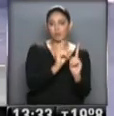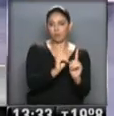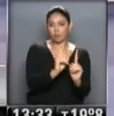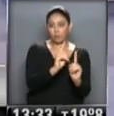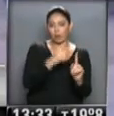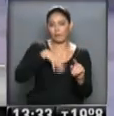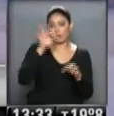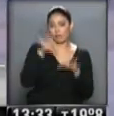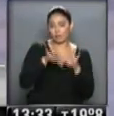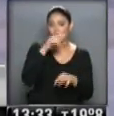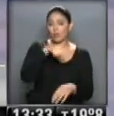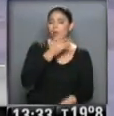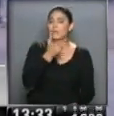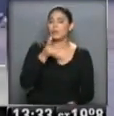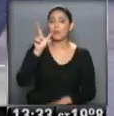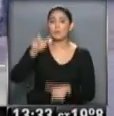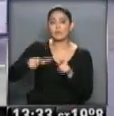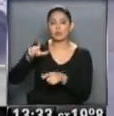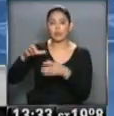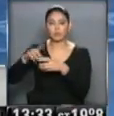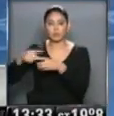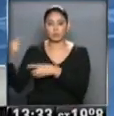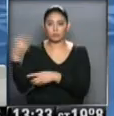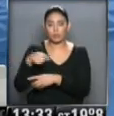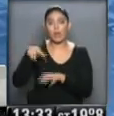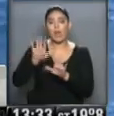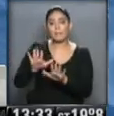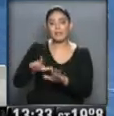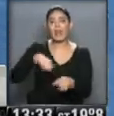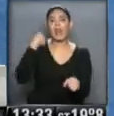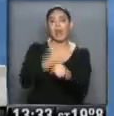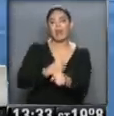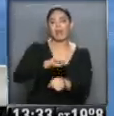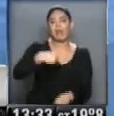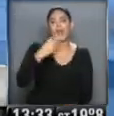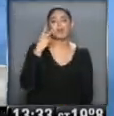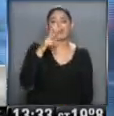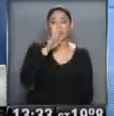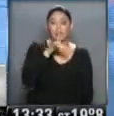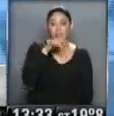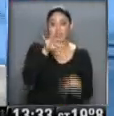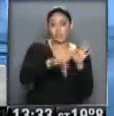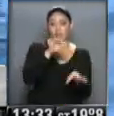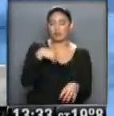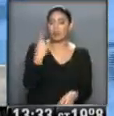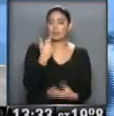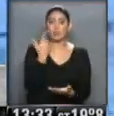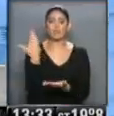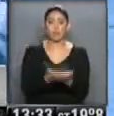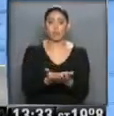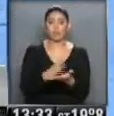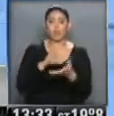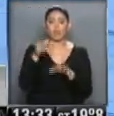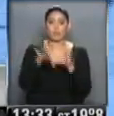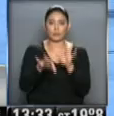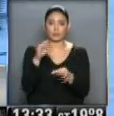parlamentaria, Erdogan instó a los manifestantes opositores a esperar a las elecciones locales de 2014 para expresar su descontento en las